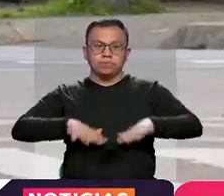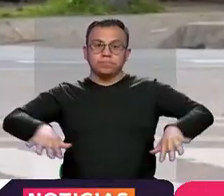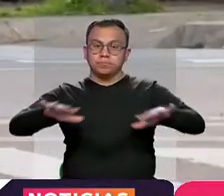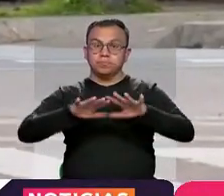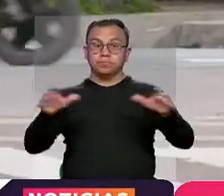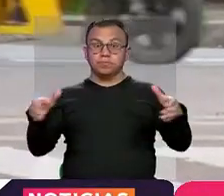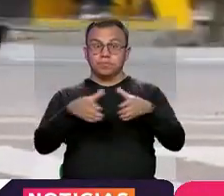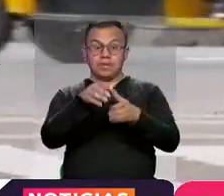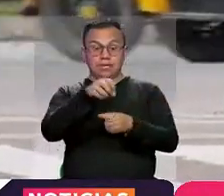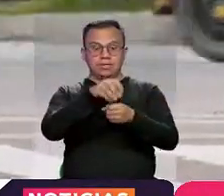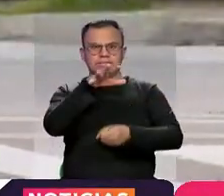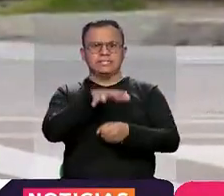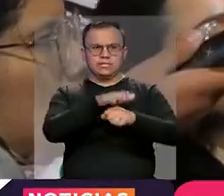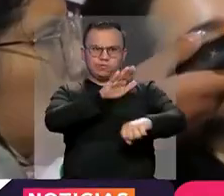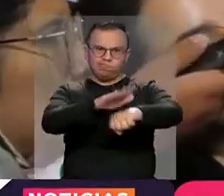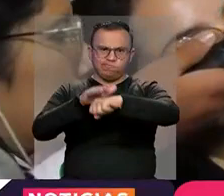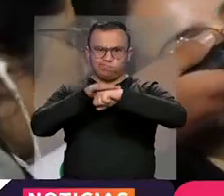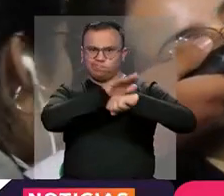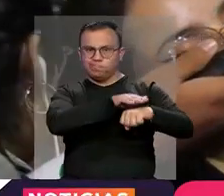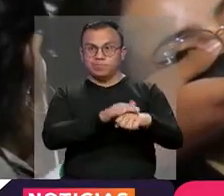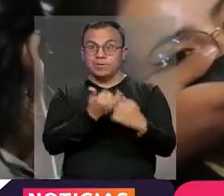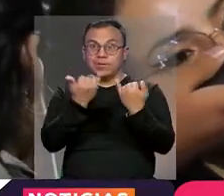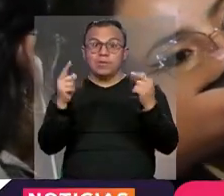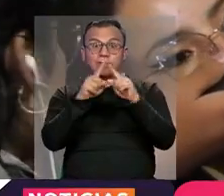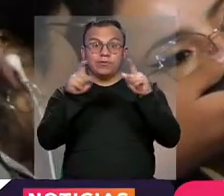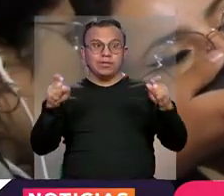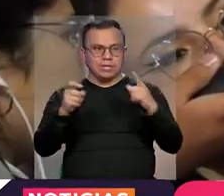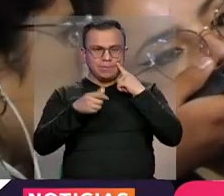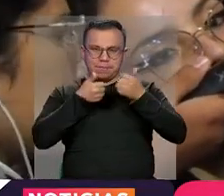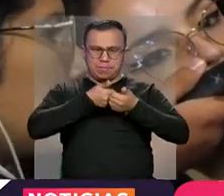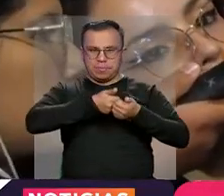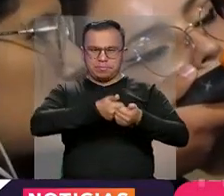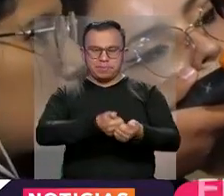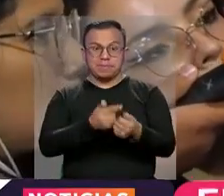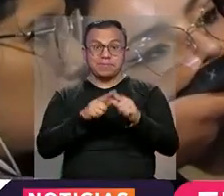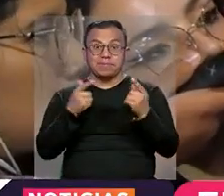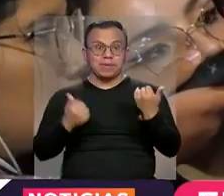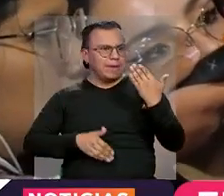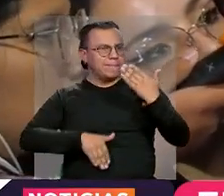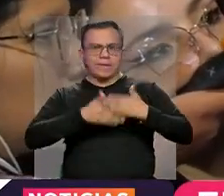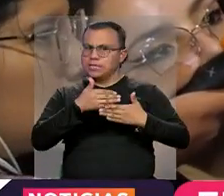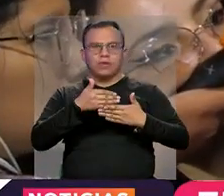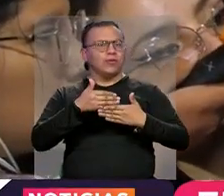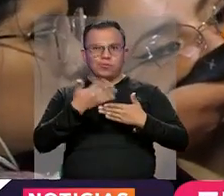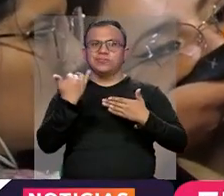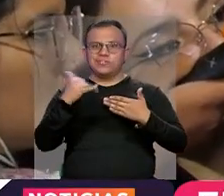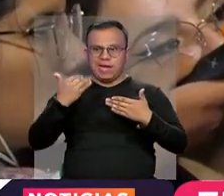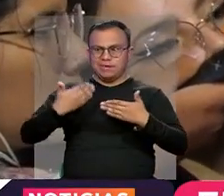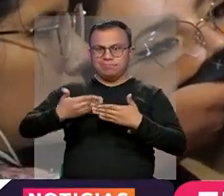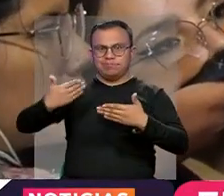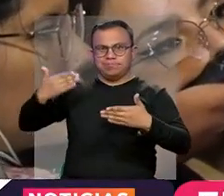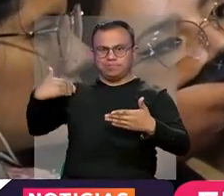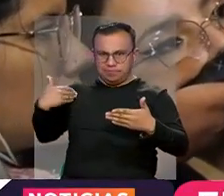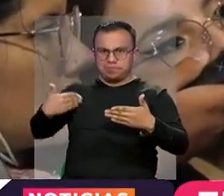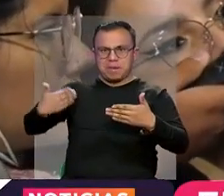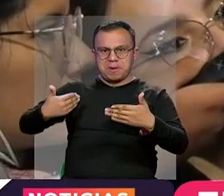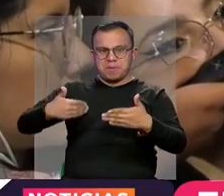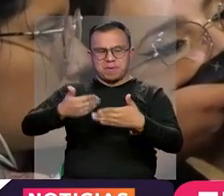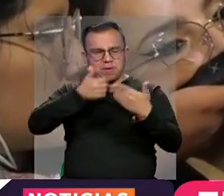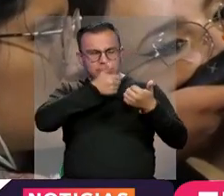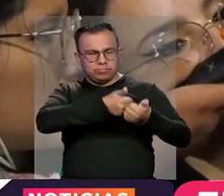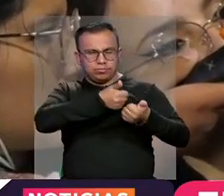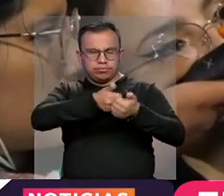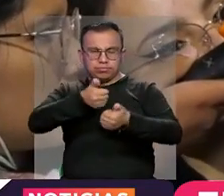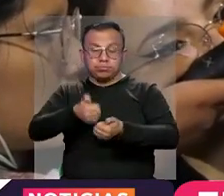su parte, el distrito ha informado. Los operativos con respecto a los bicitaxis no se van a empezar, se han venido haciendo ya desde hace bastante tiempo junto